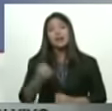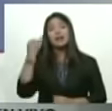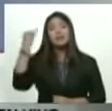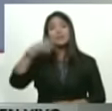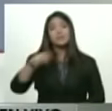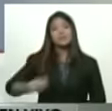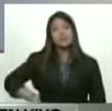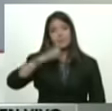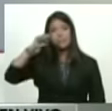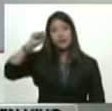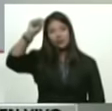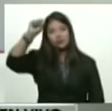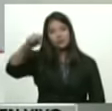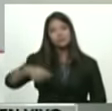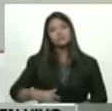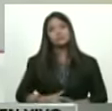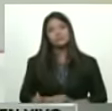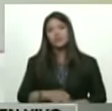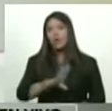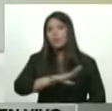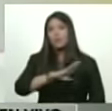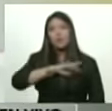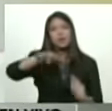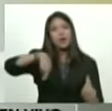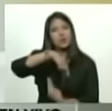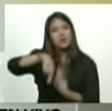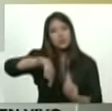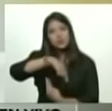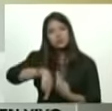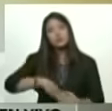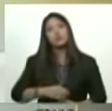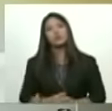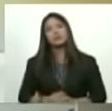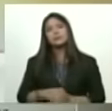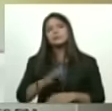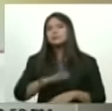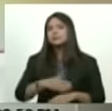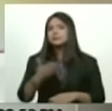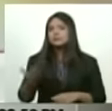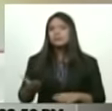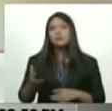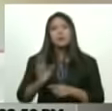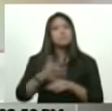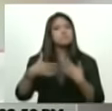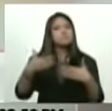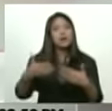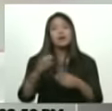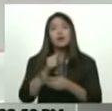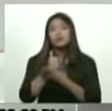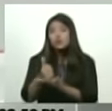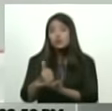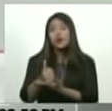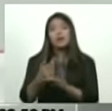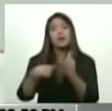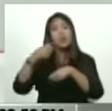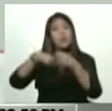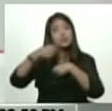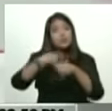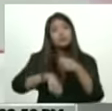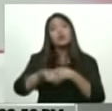presidente Maduro es una iniciativa propia de la revolución, motivado de que va a agilizar y ayudar la exportación